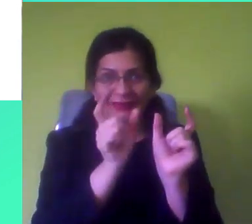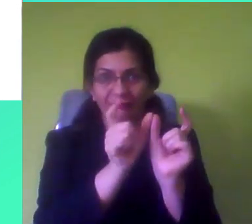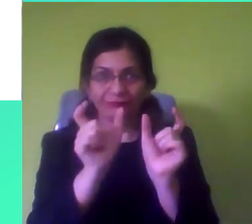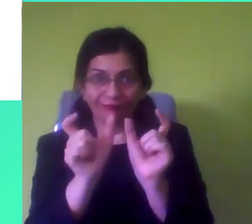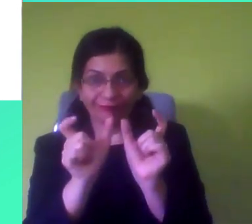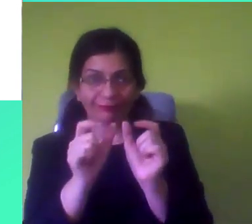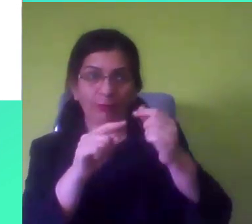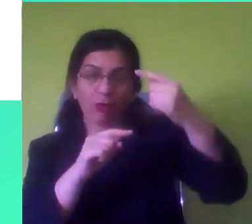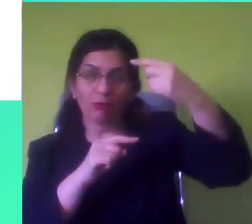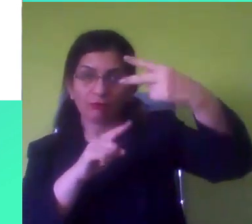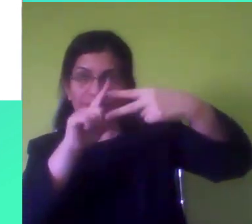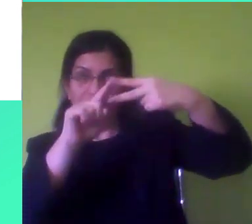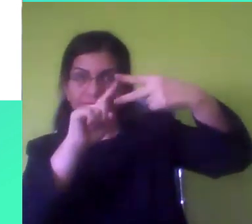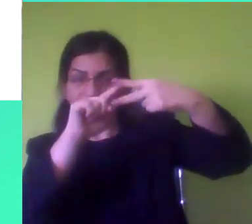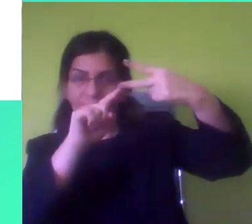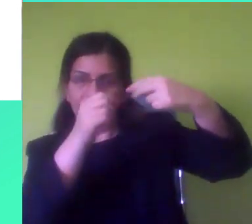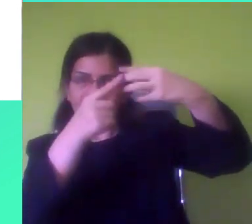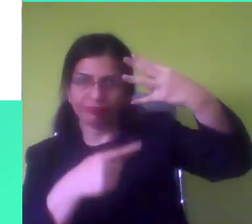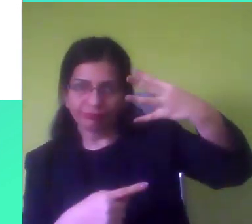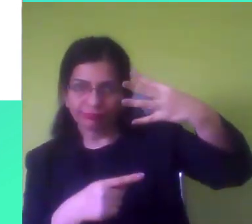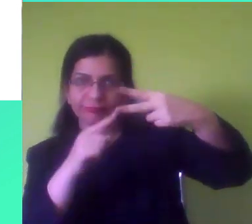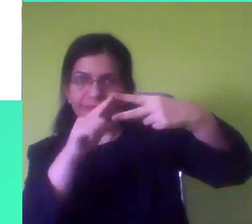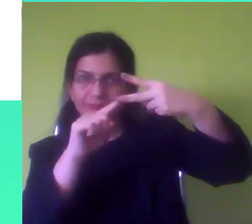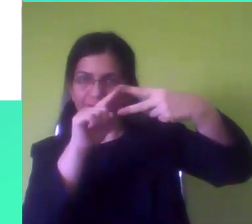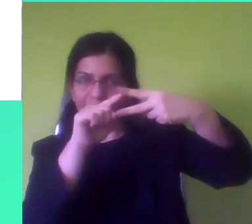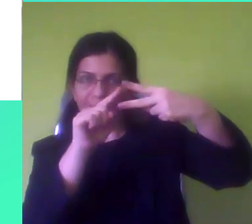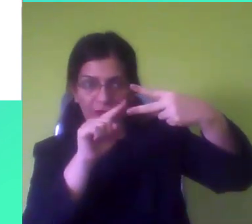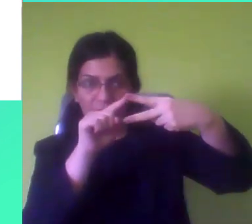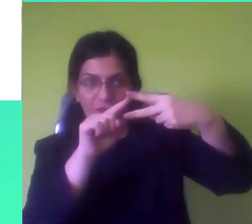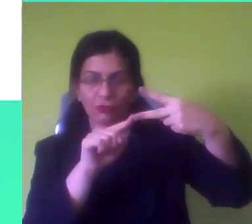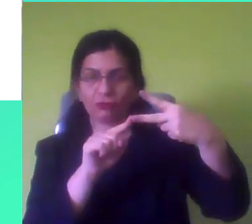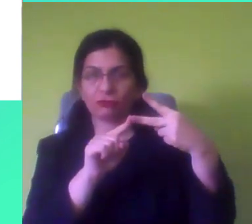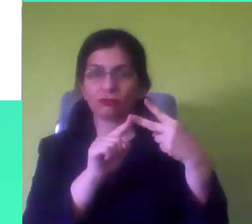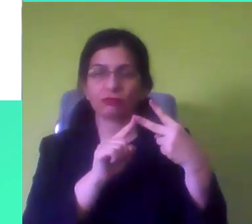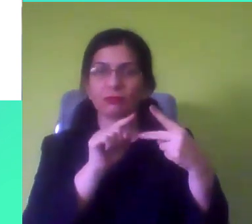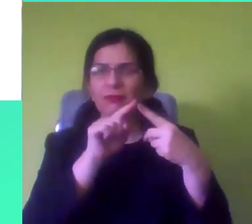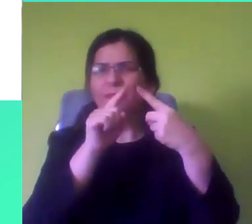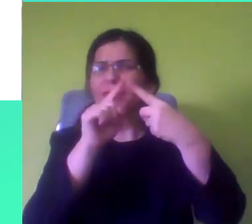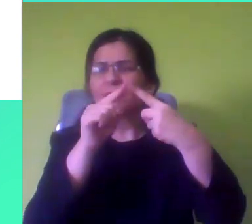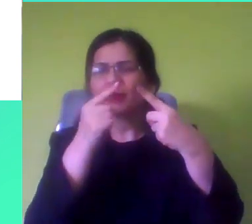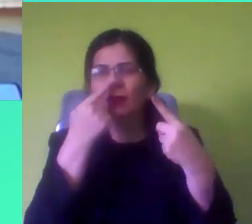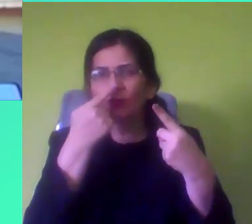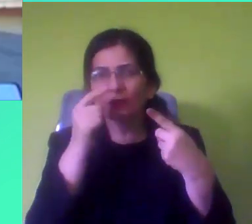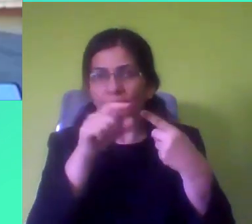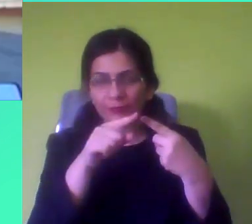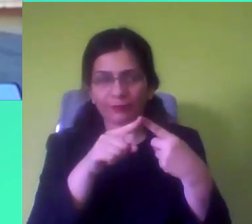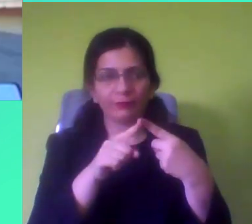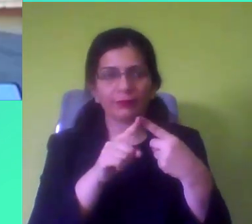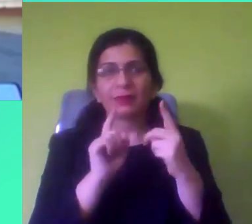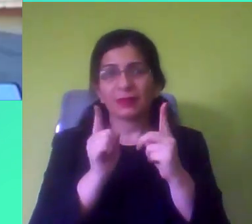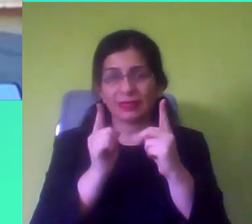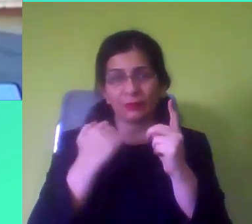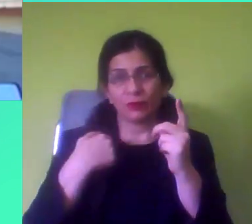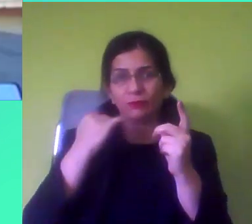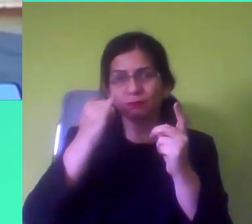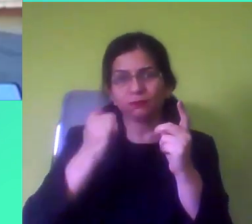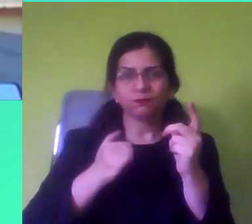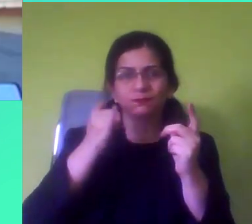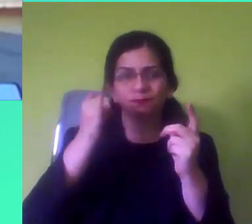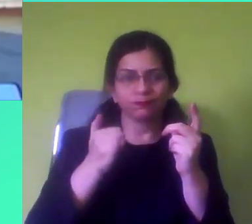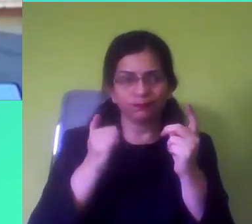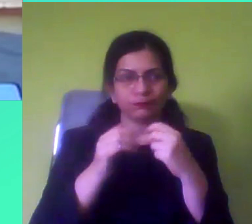dos primeros contenidos que van a encontrar, el primero es que dice Glaciares, agua del futuro, libro electrónico, es la